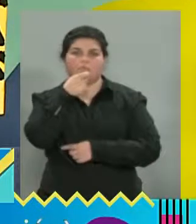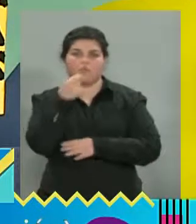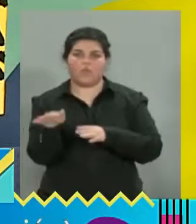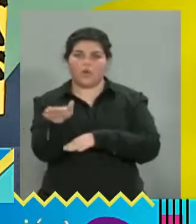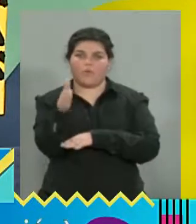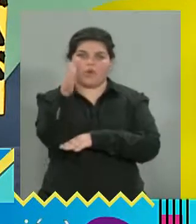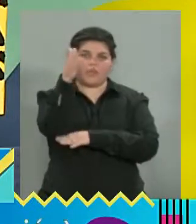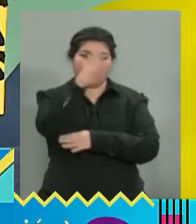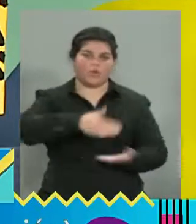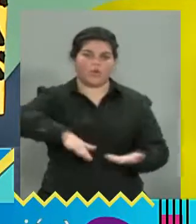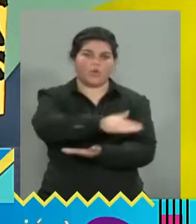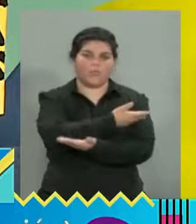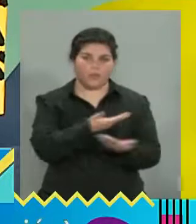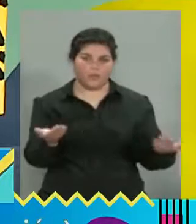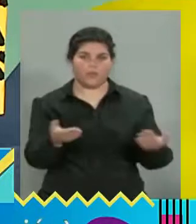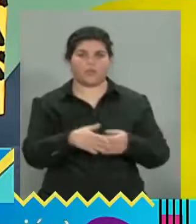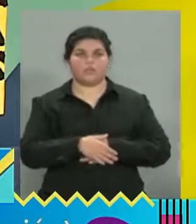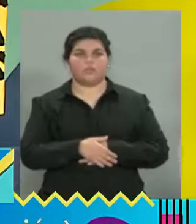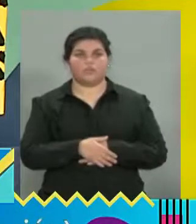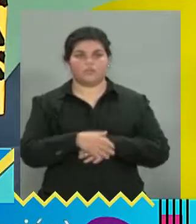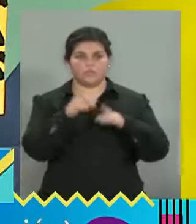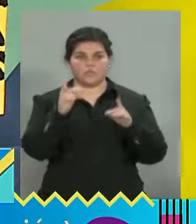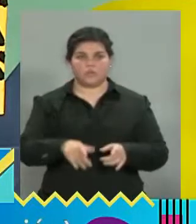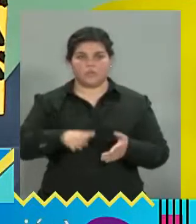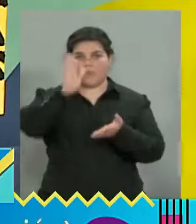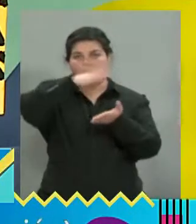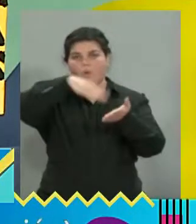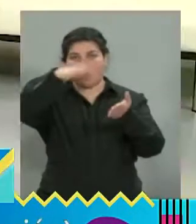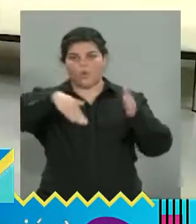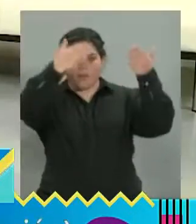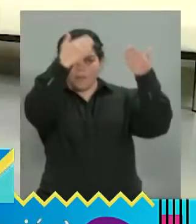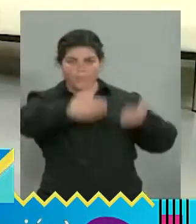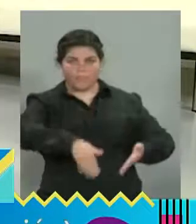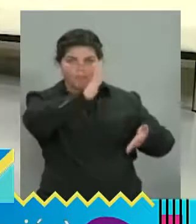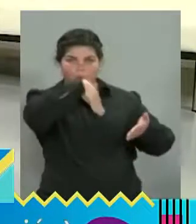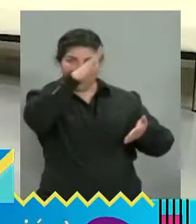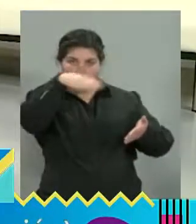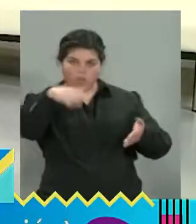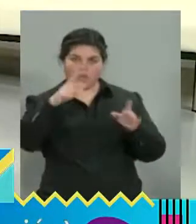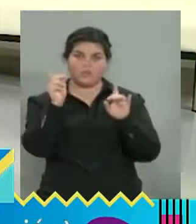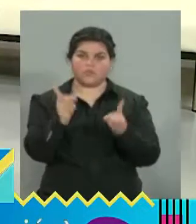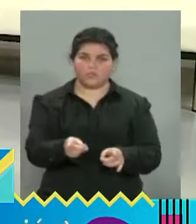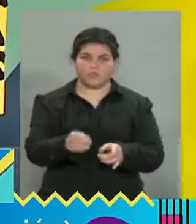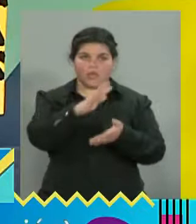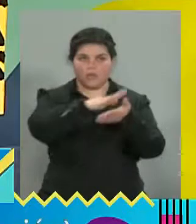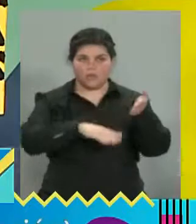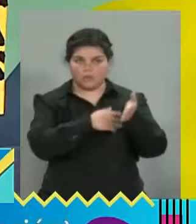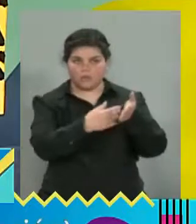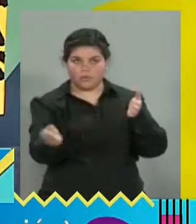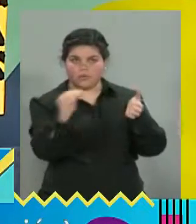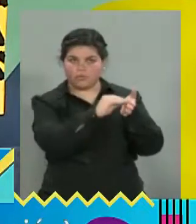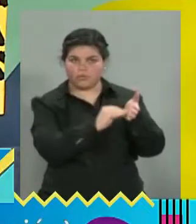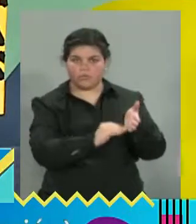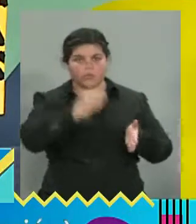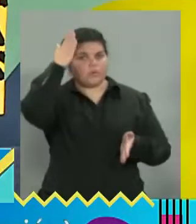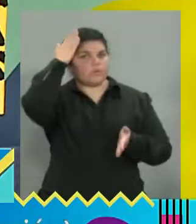espacios públicos, el tema de poder hacer murales, acompañar con una agenda de actividades culturales que